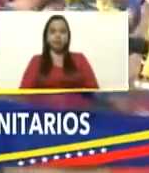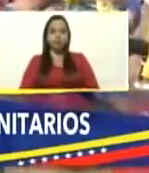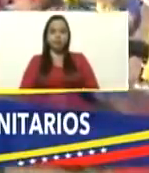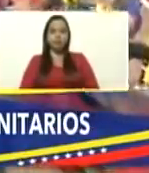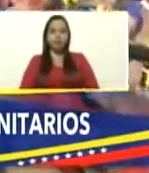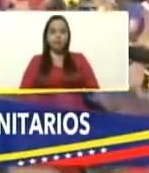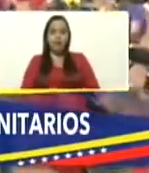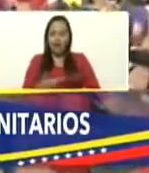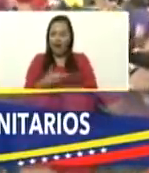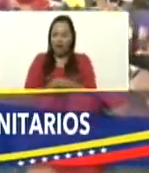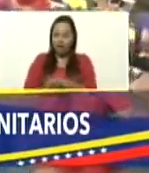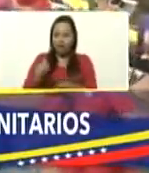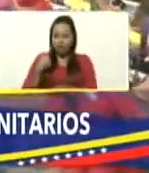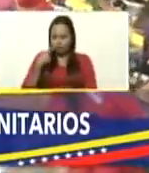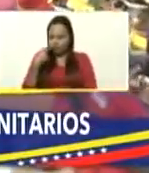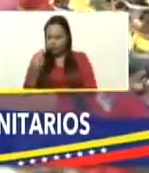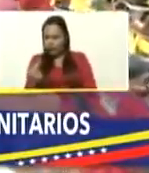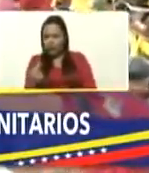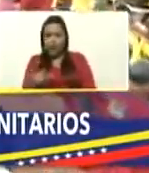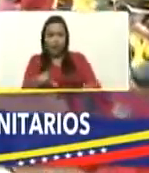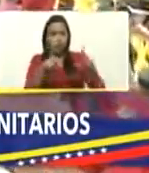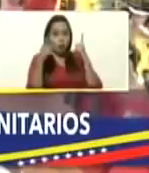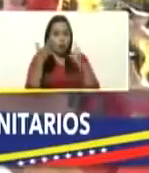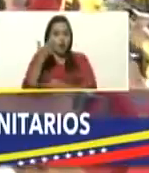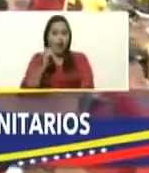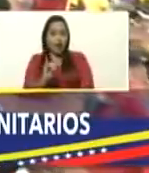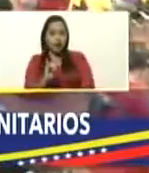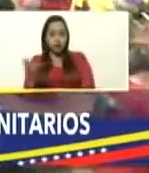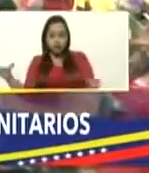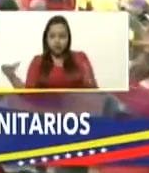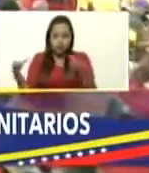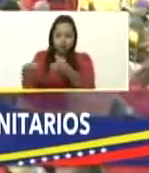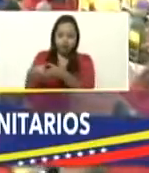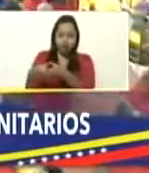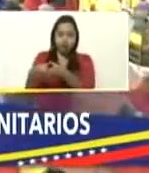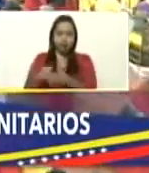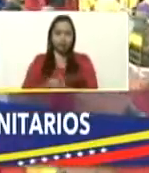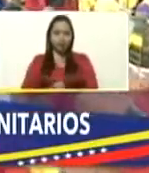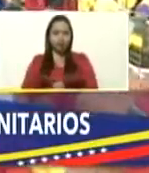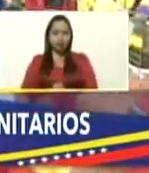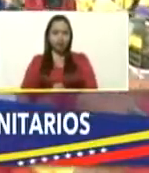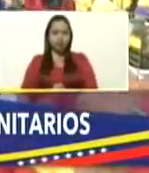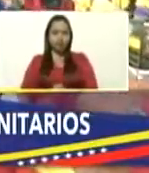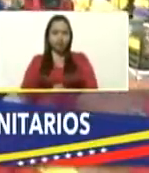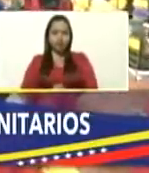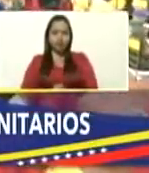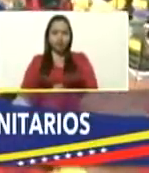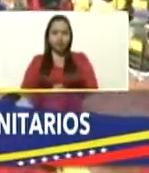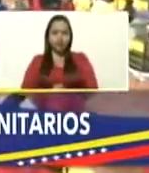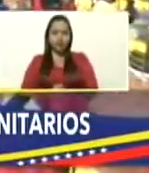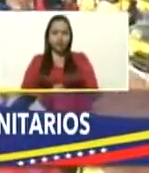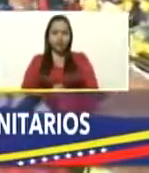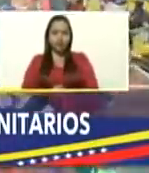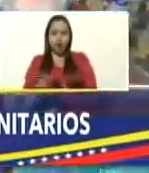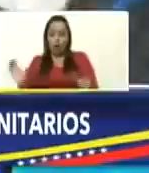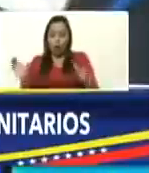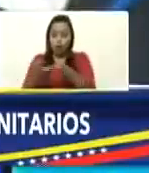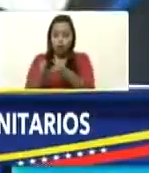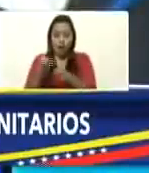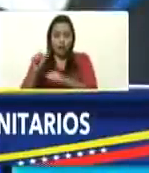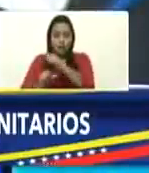yo dije, bueno, La Guaira forma parte de una región, la región capital.